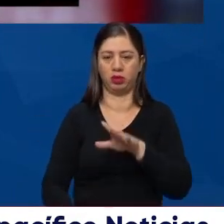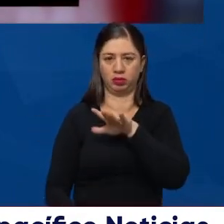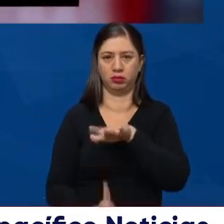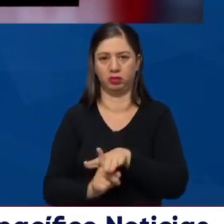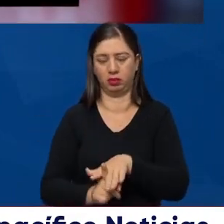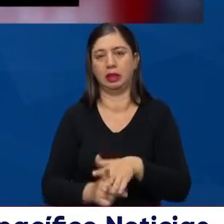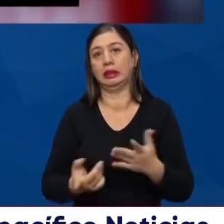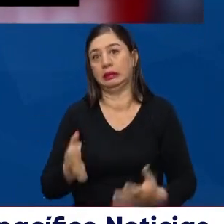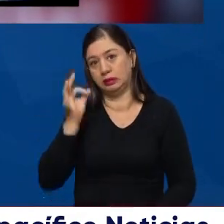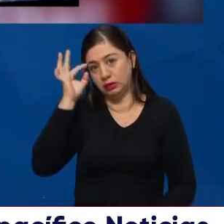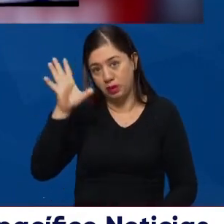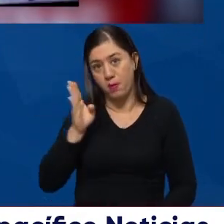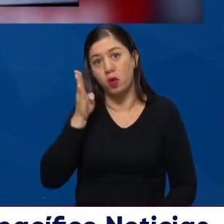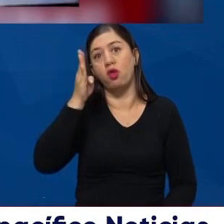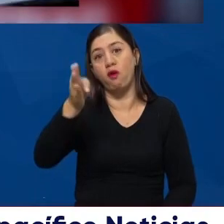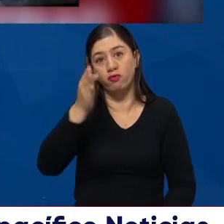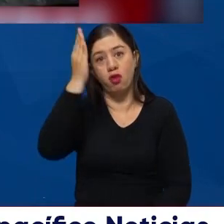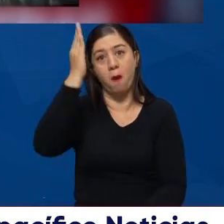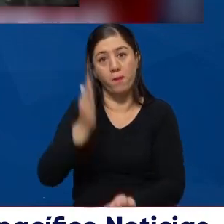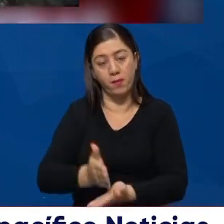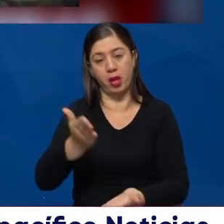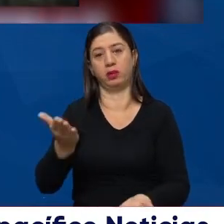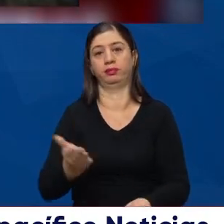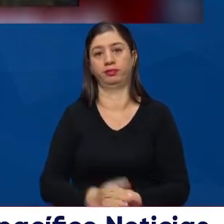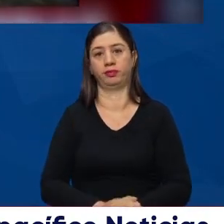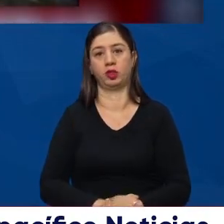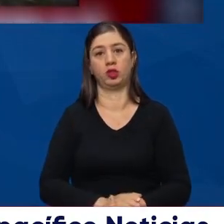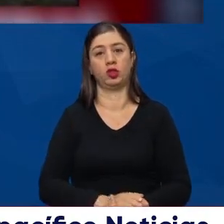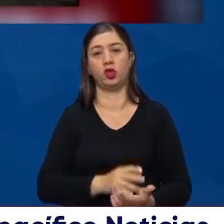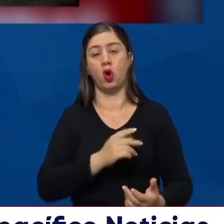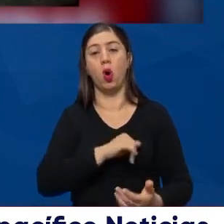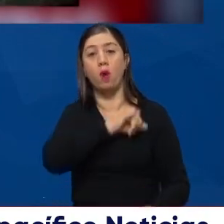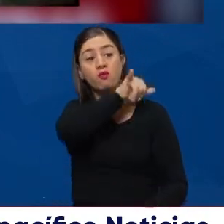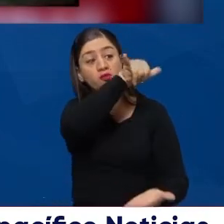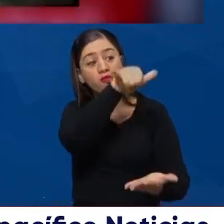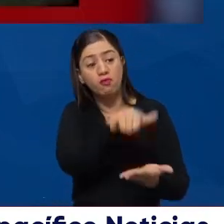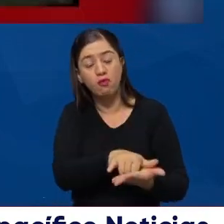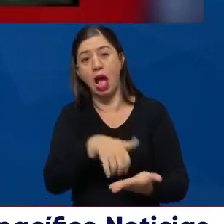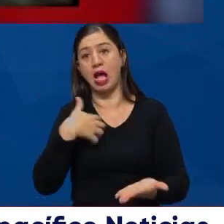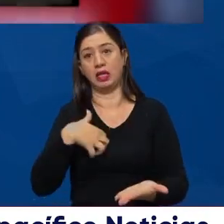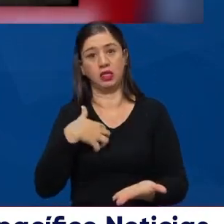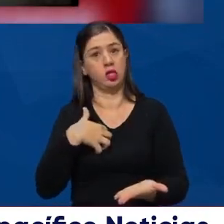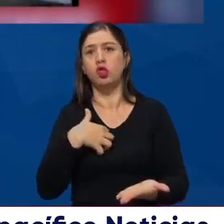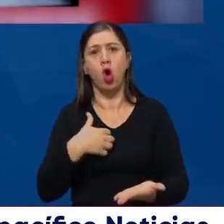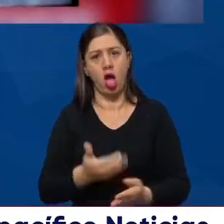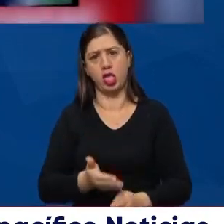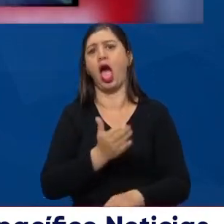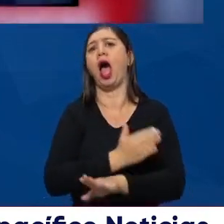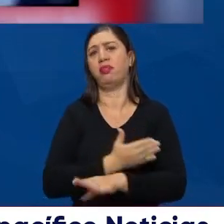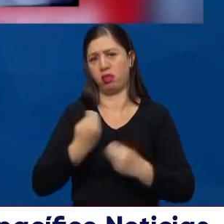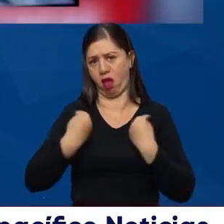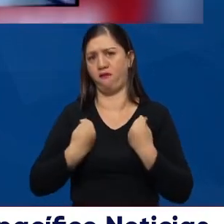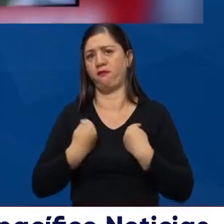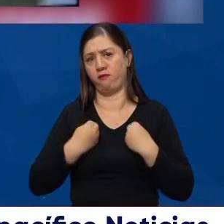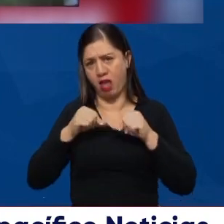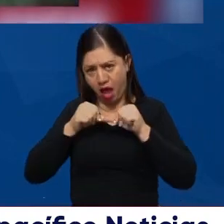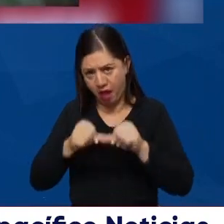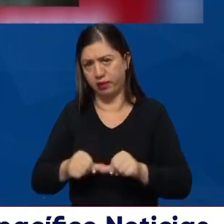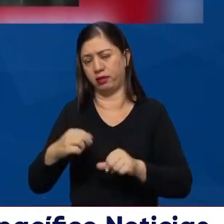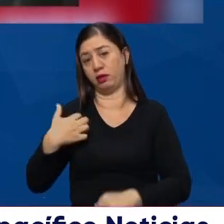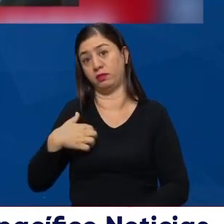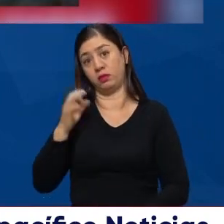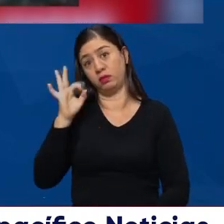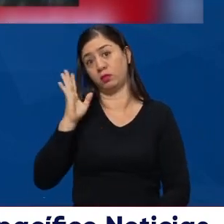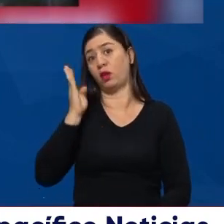seguir habiendo accidentes a futuro. No son hinchas que vinieron al país, sino que ya están acá, entonces temen que pueda llegar a pasar algo en el